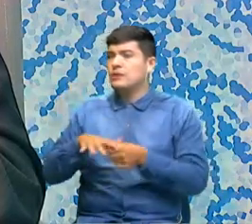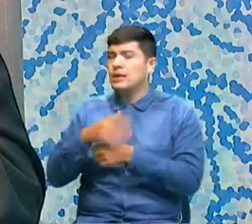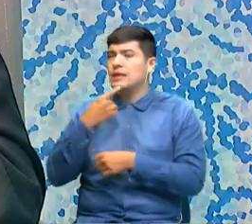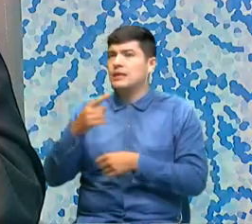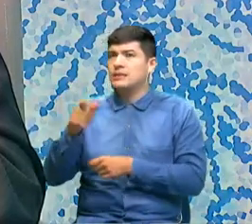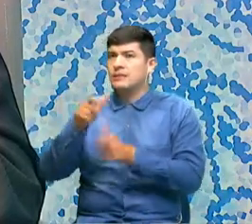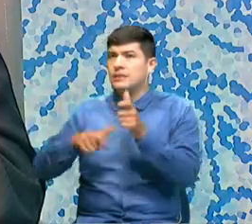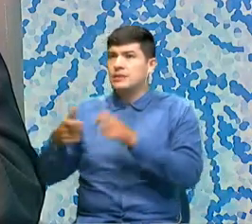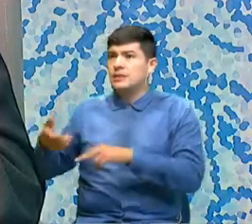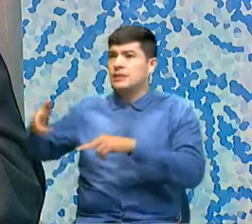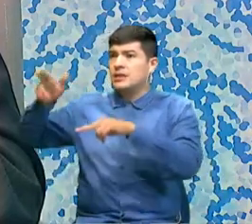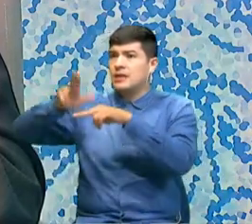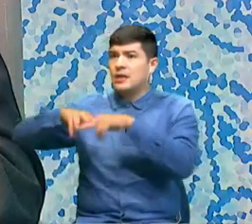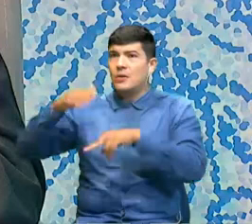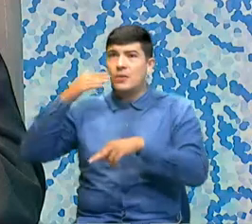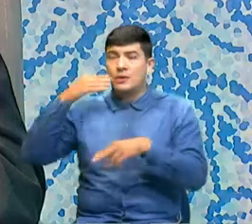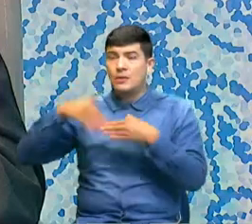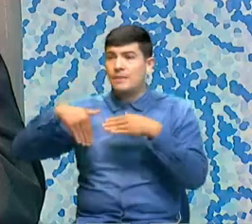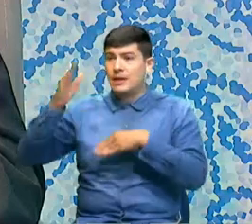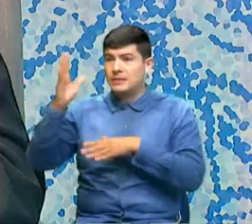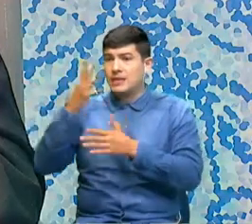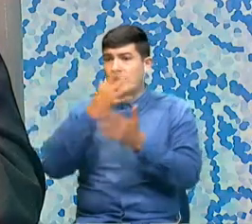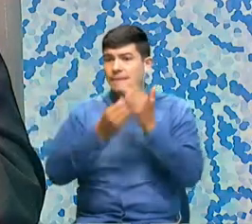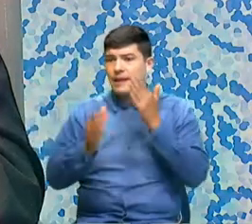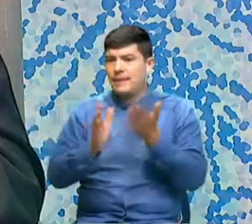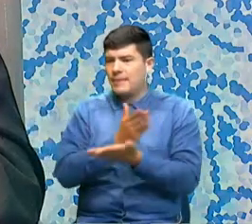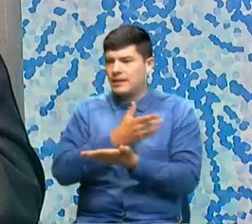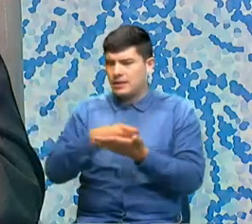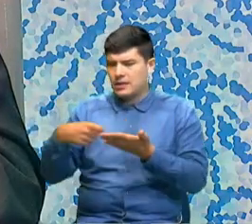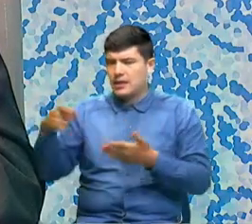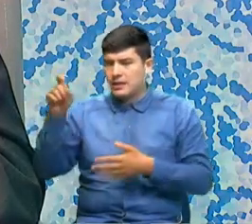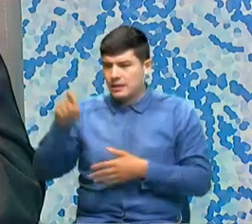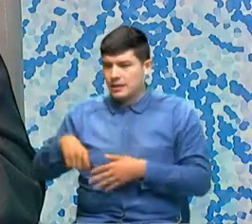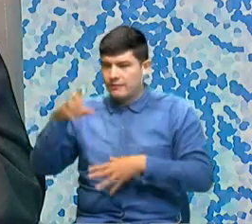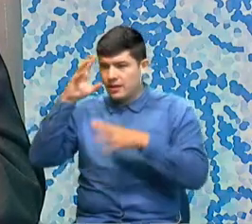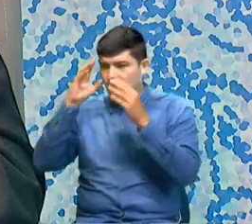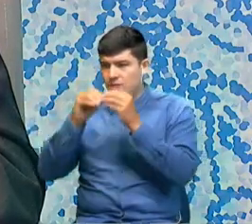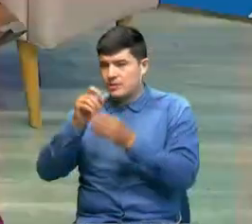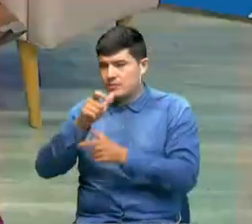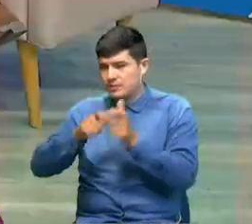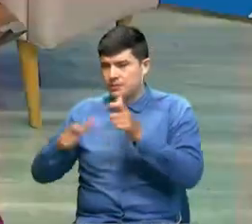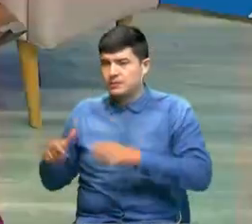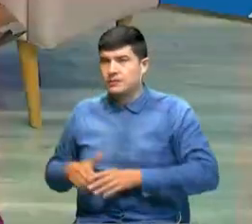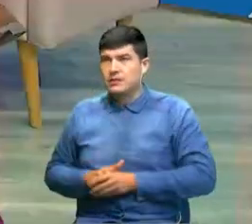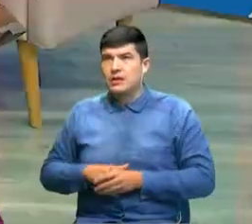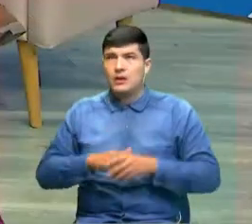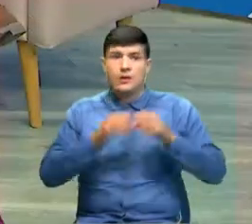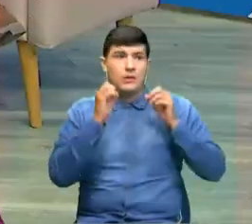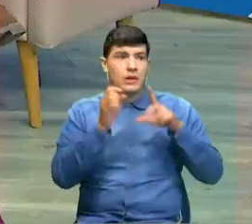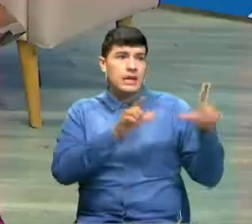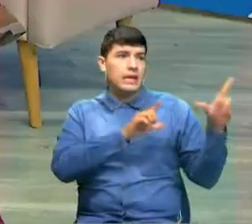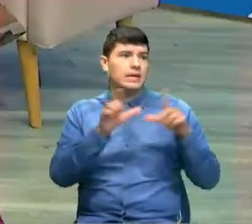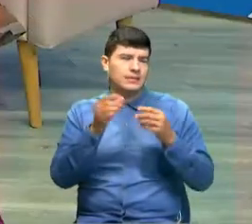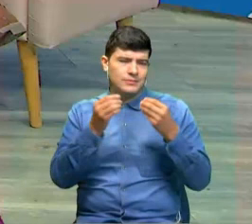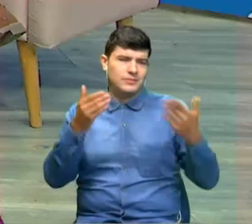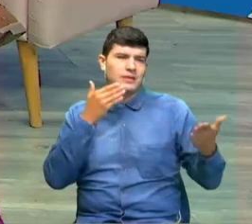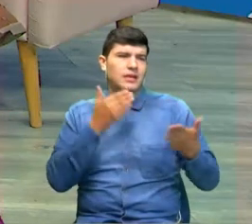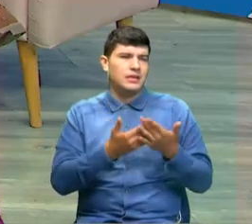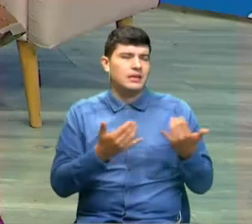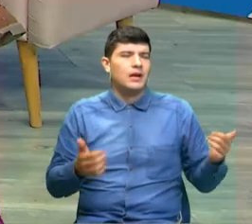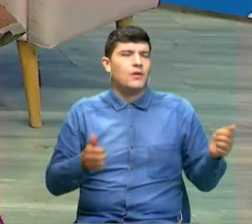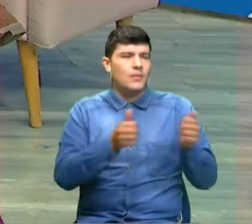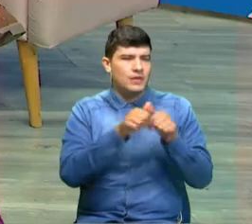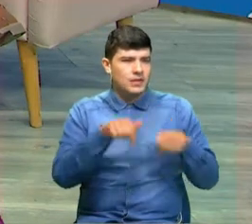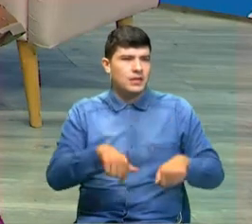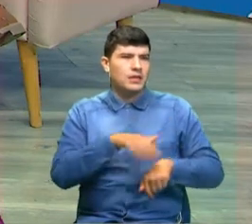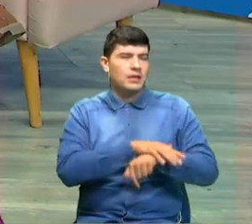los incrementos cuando se salen del contrato tienen que estar por acuerdo de las partes. Ok, bueno. Abogado, muchísimas gracias por haber estado